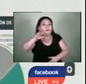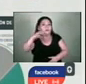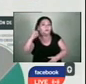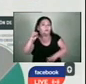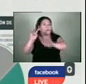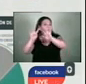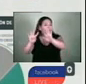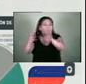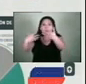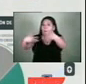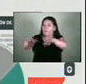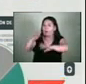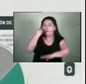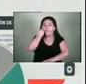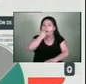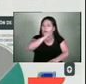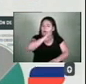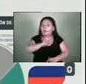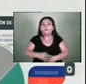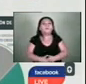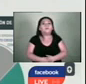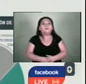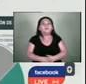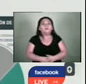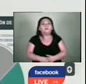2.309 en moderado,